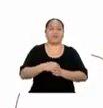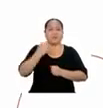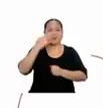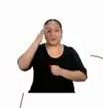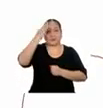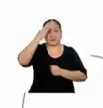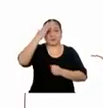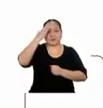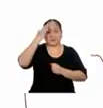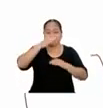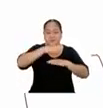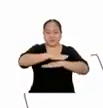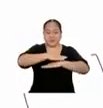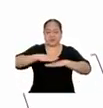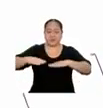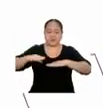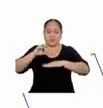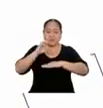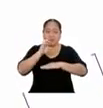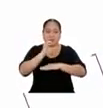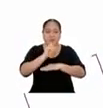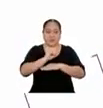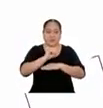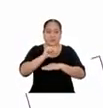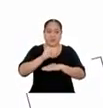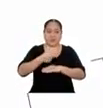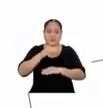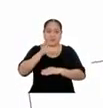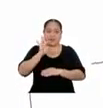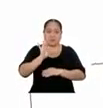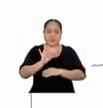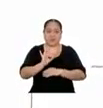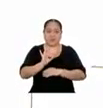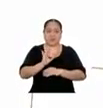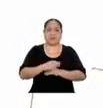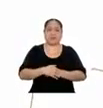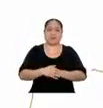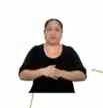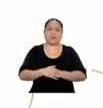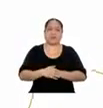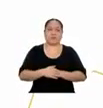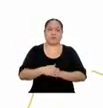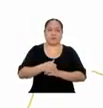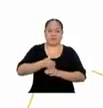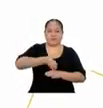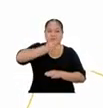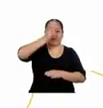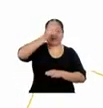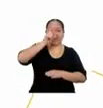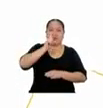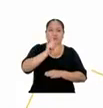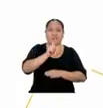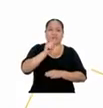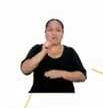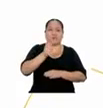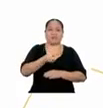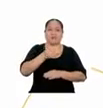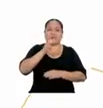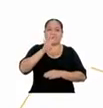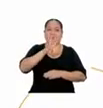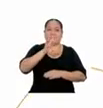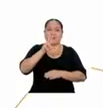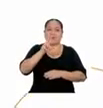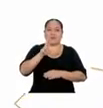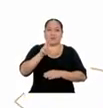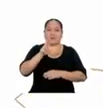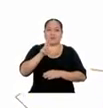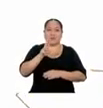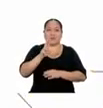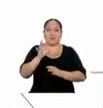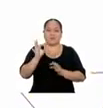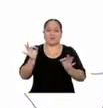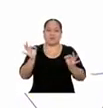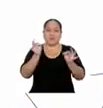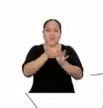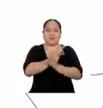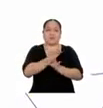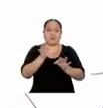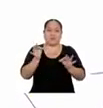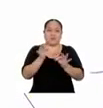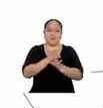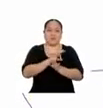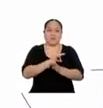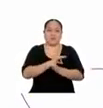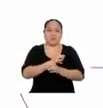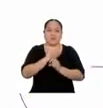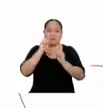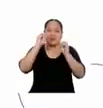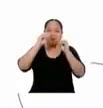sabiendo que la base del triángulo es igual a 0,9 metros y la altura es igual a 1,43 metros, reemplazamos y